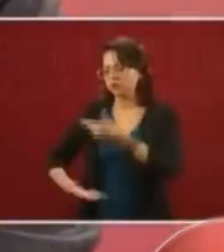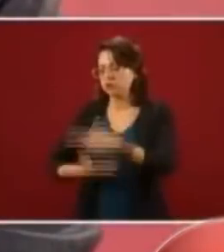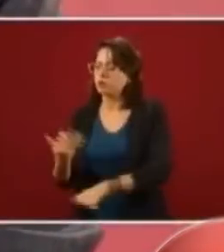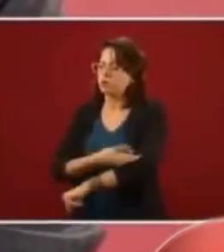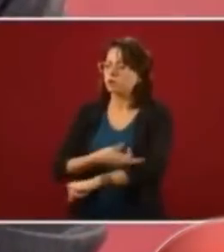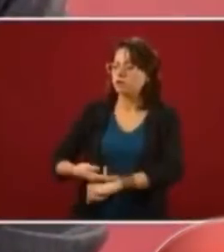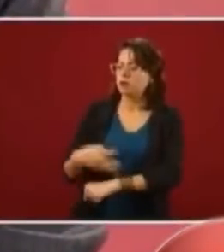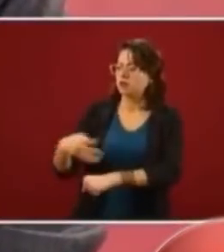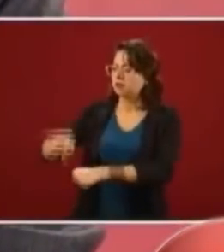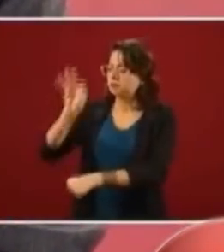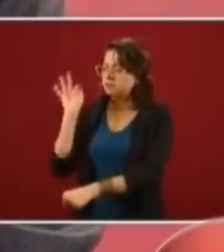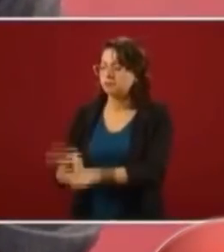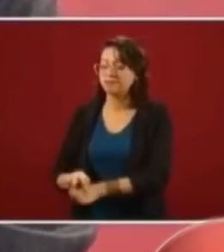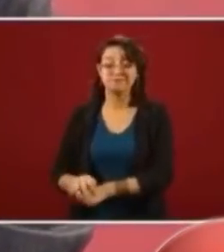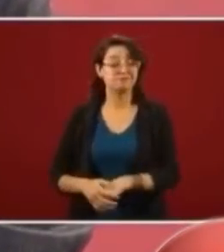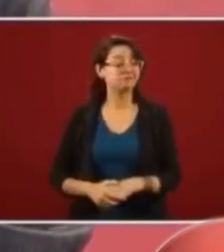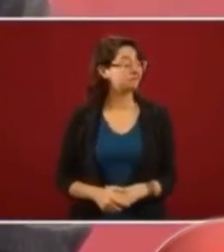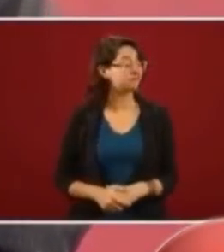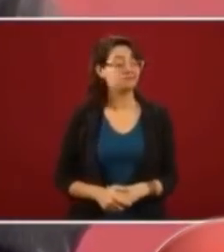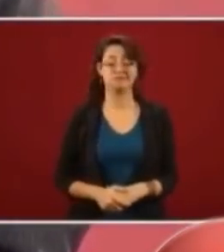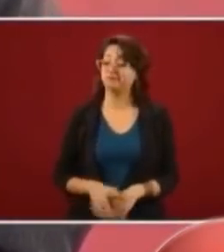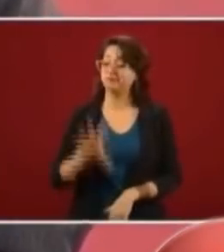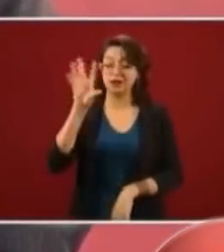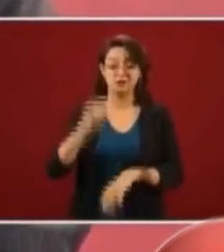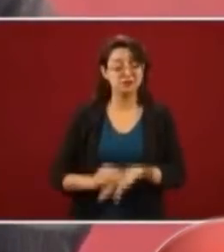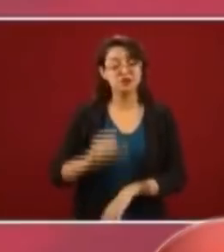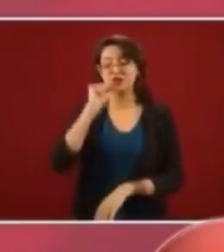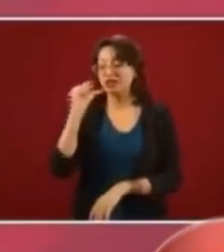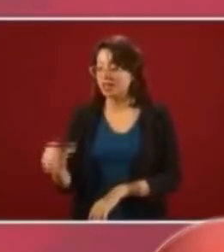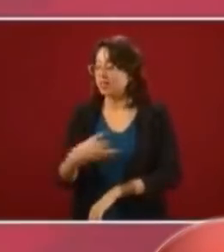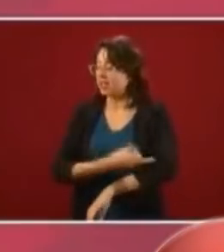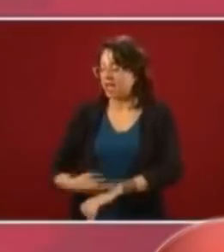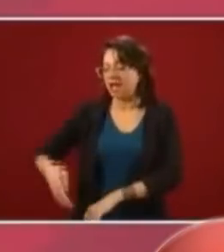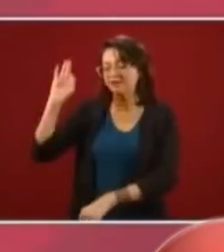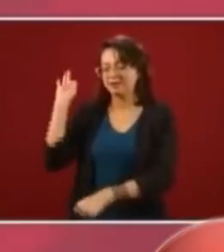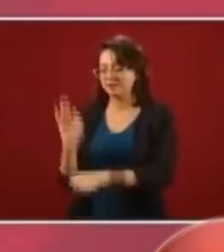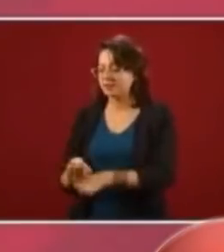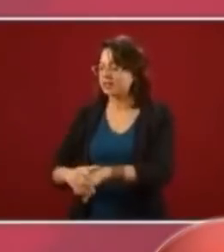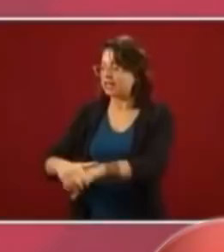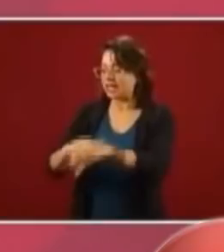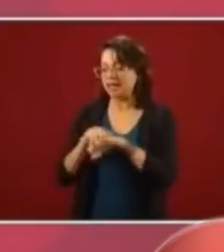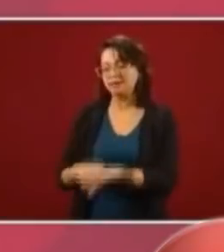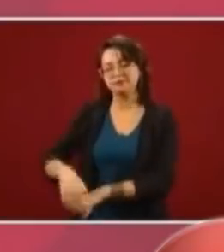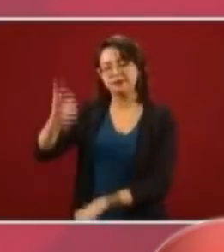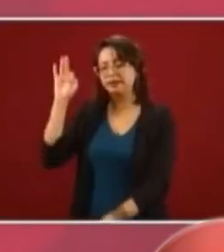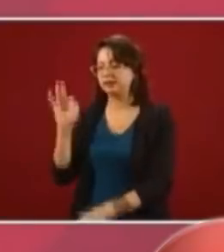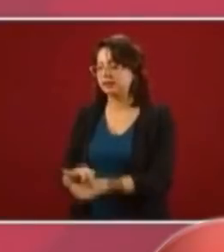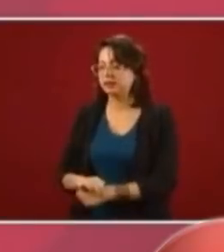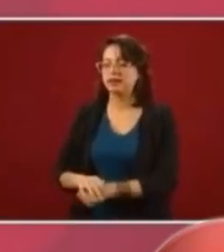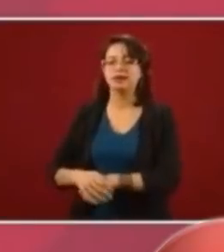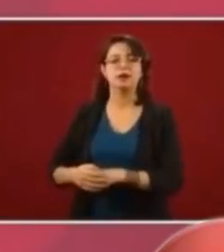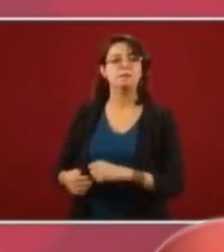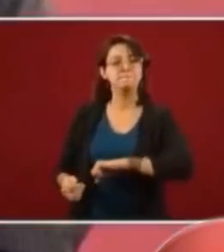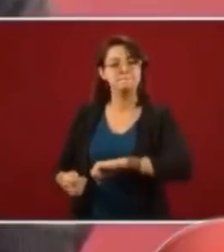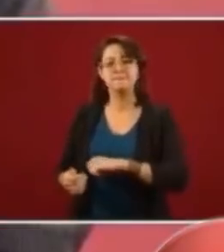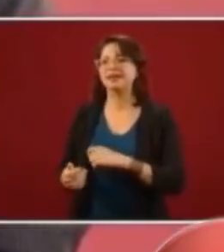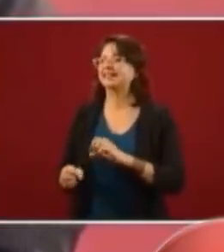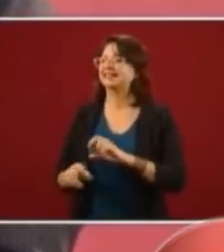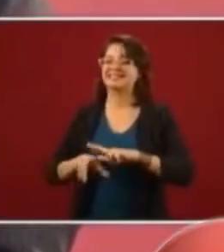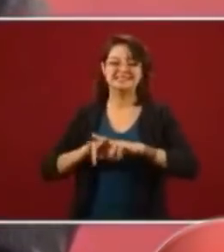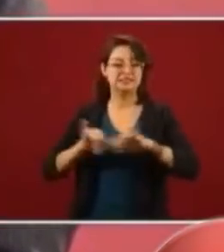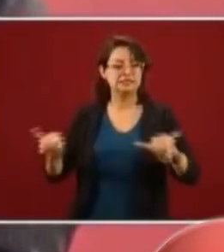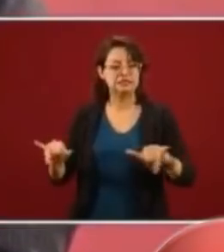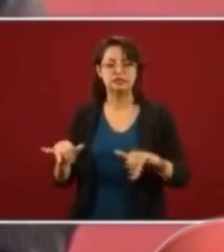Permite ni nepotismo, ni amiguismo, ni influyentismo, mucho